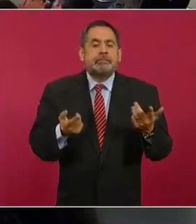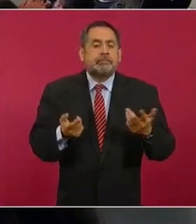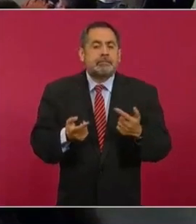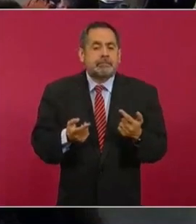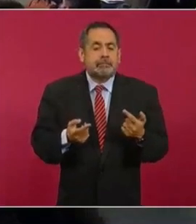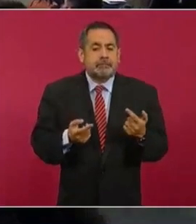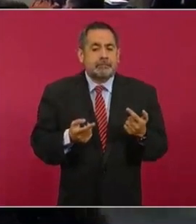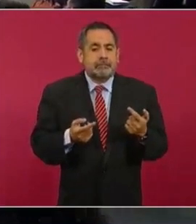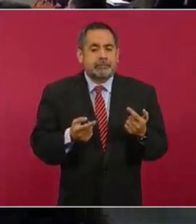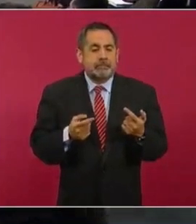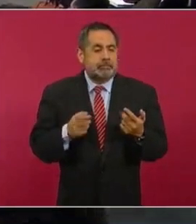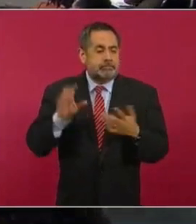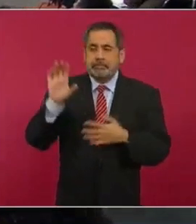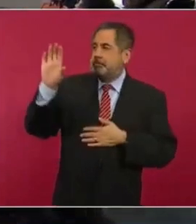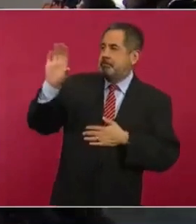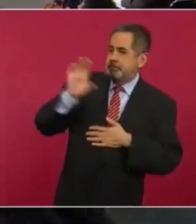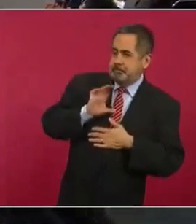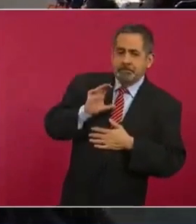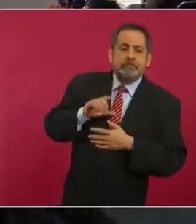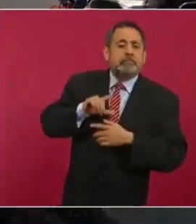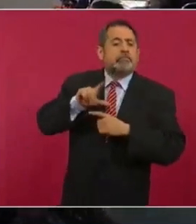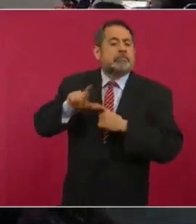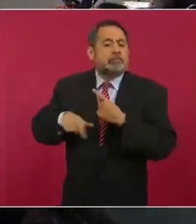dar créditos